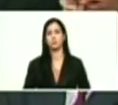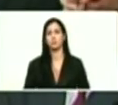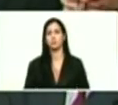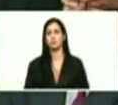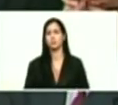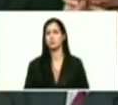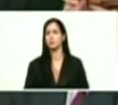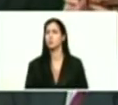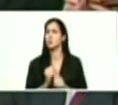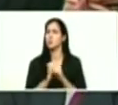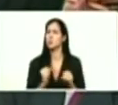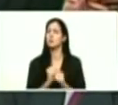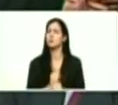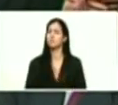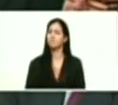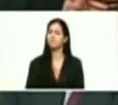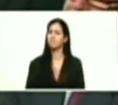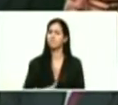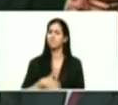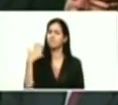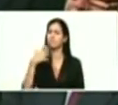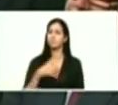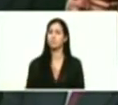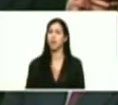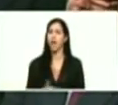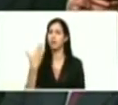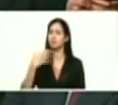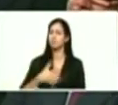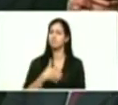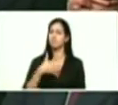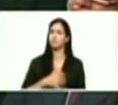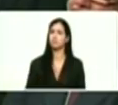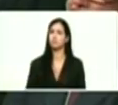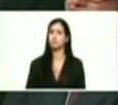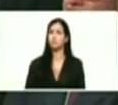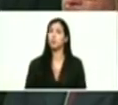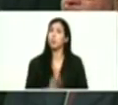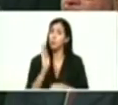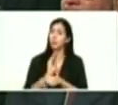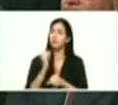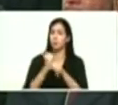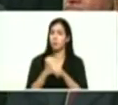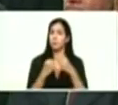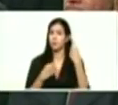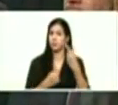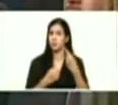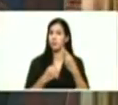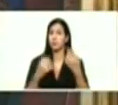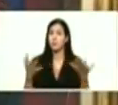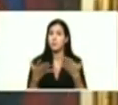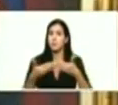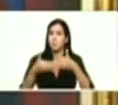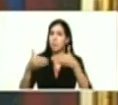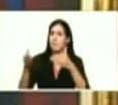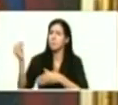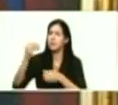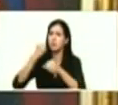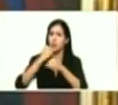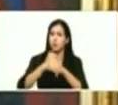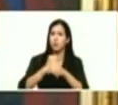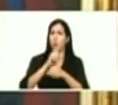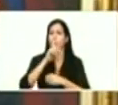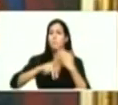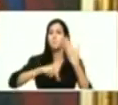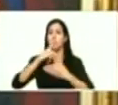que impotencia se sentían en aquellos tiempos que cuidar el empleo primero generarlo cuidarlo un plan para